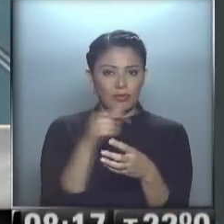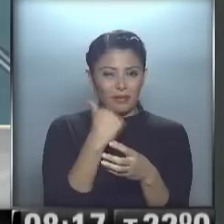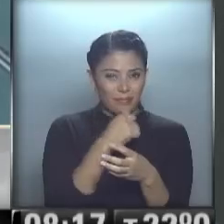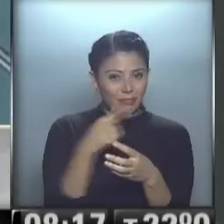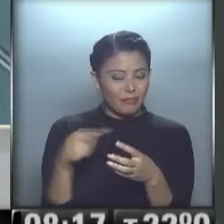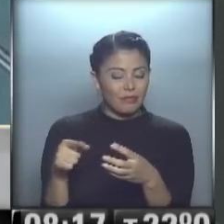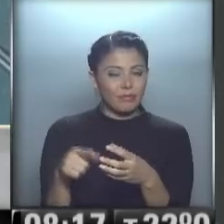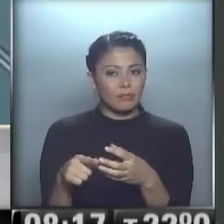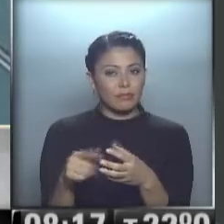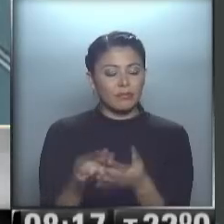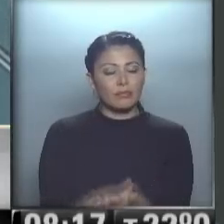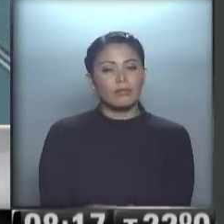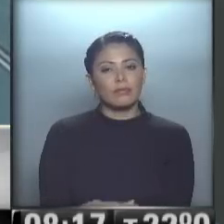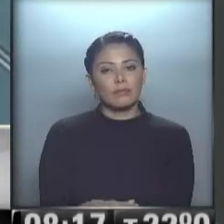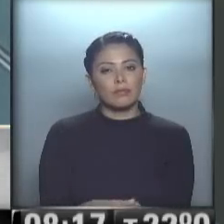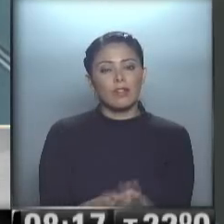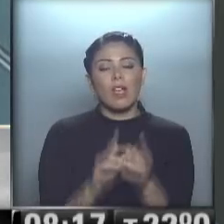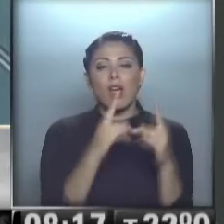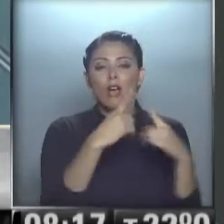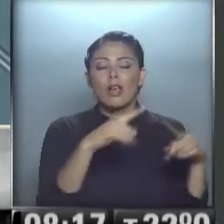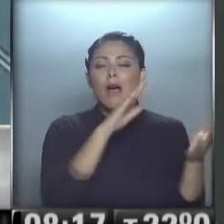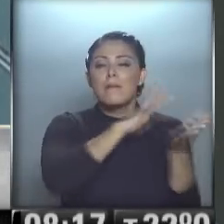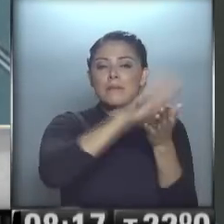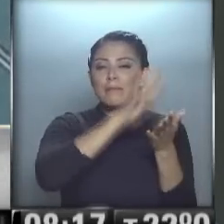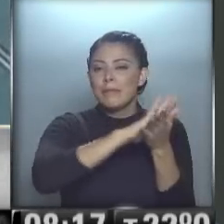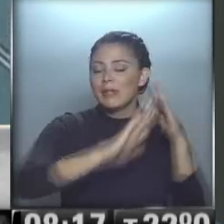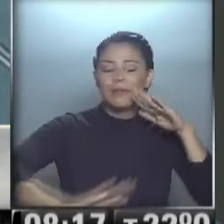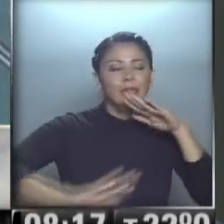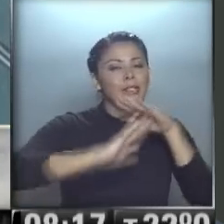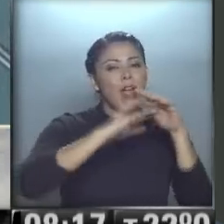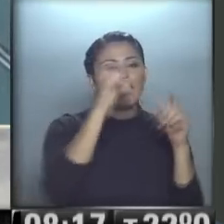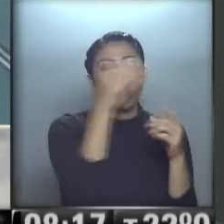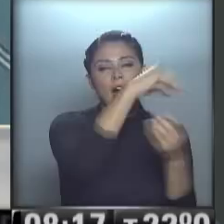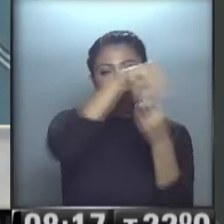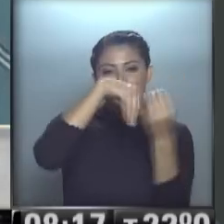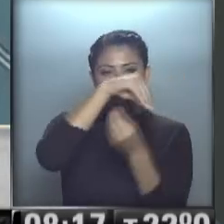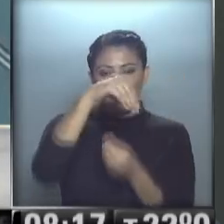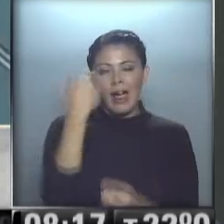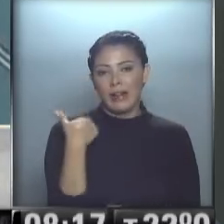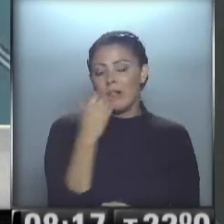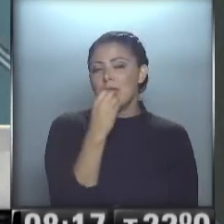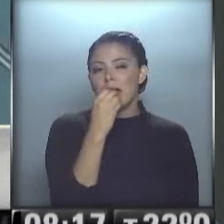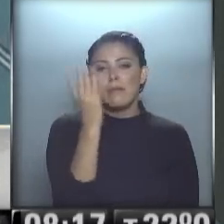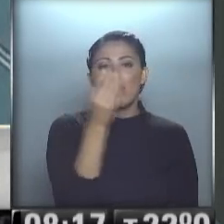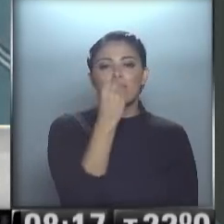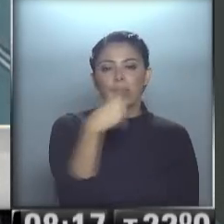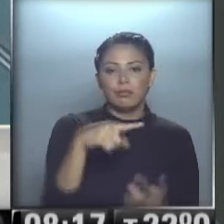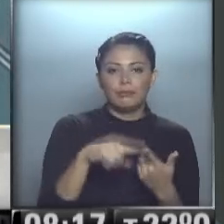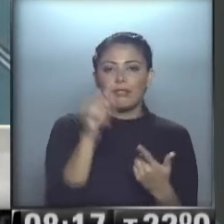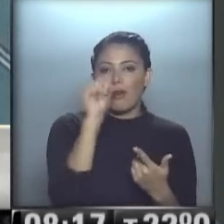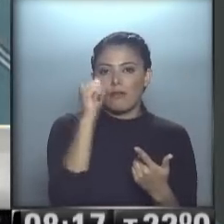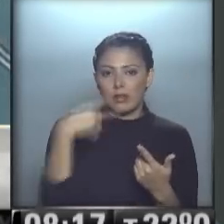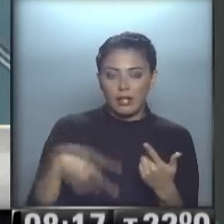de la canasta básica y esencial de las familias argentinas o sea todo lo que significa alimentos